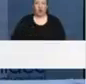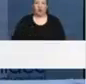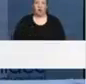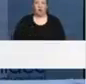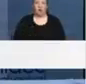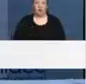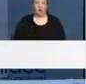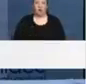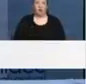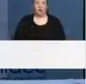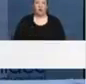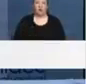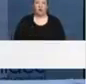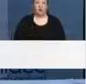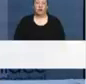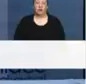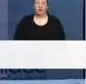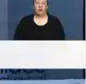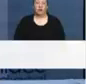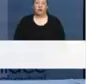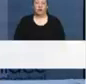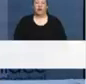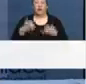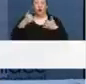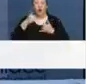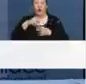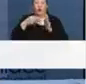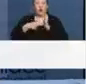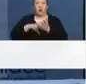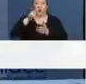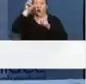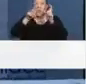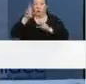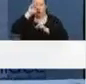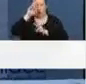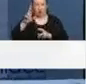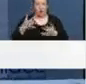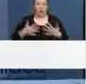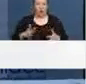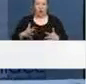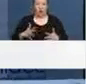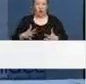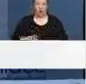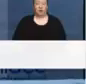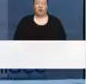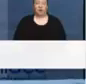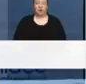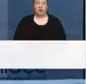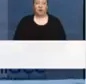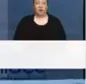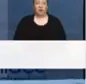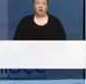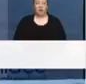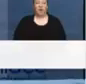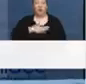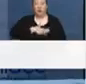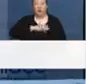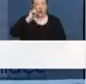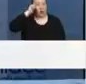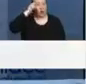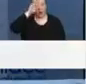loser jugar con la reputación de la gente y no permitiremos la única batalla que no puede perder una revolución de la batalla moral recordarles siempre